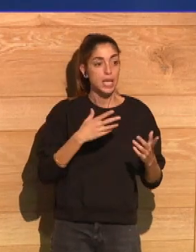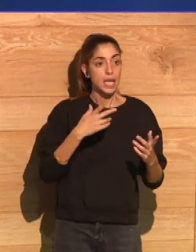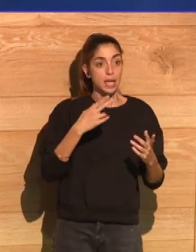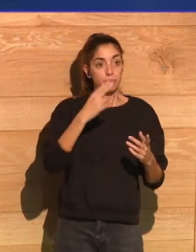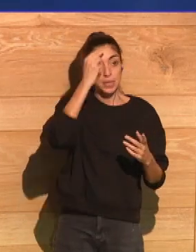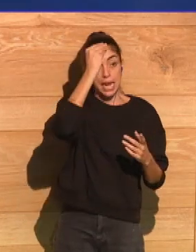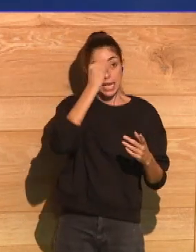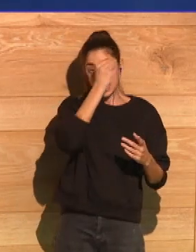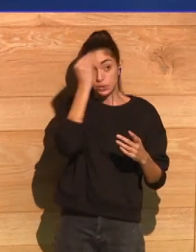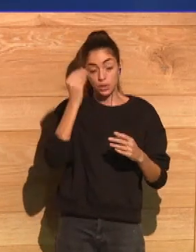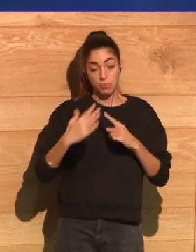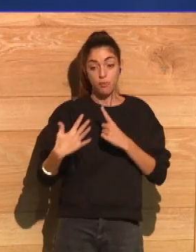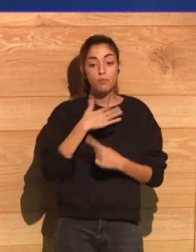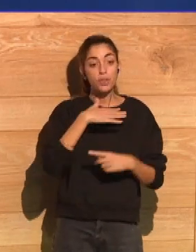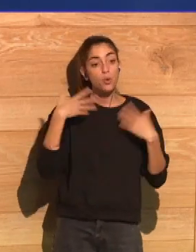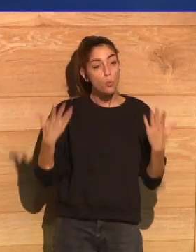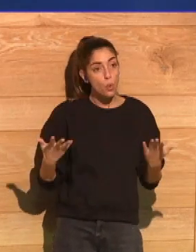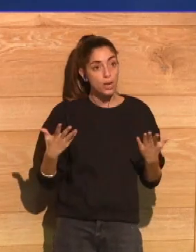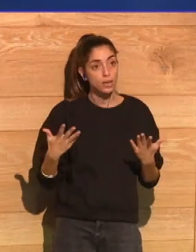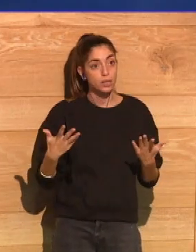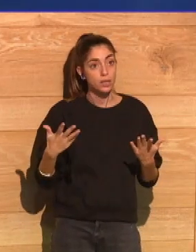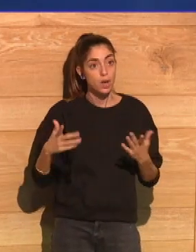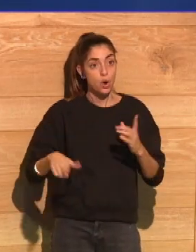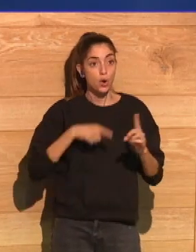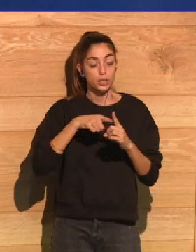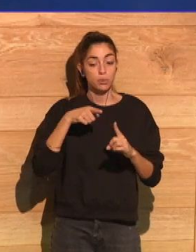afrontar pues estas obras casi como una confesión?